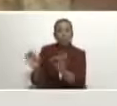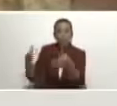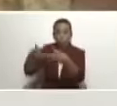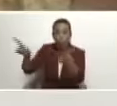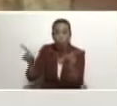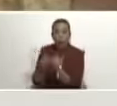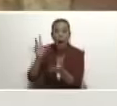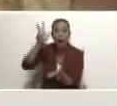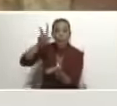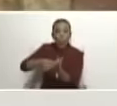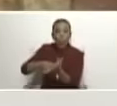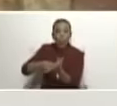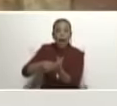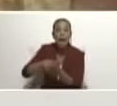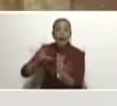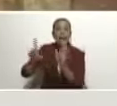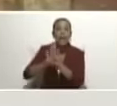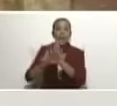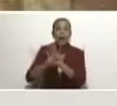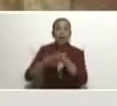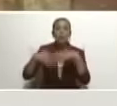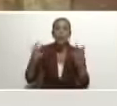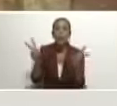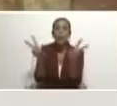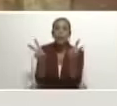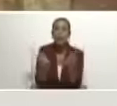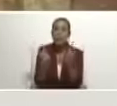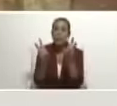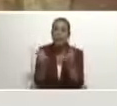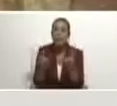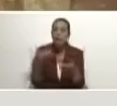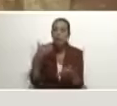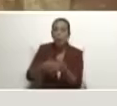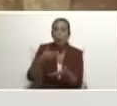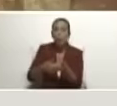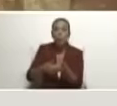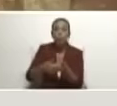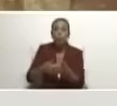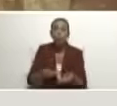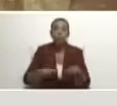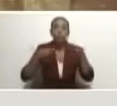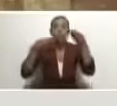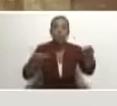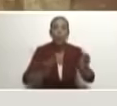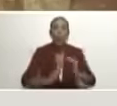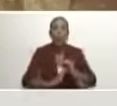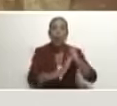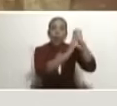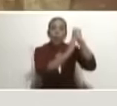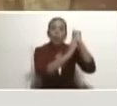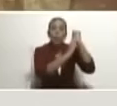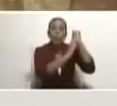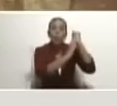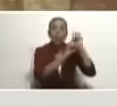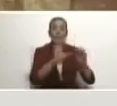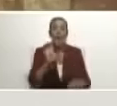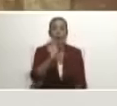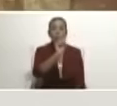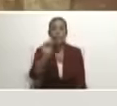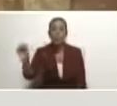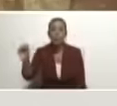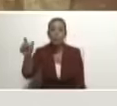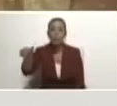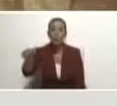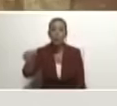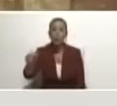para aprobarla desde el punto de vista legal, para llevar a un prócer, a un héroe del sur de Venezuela,